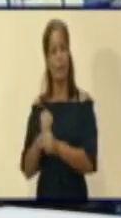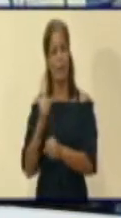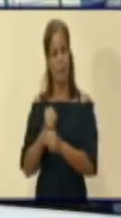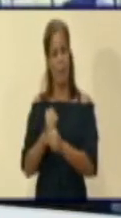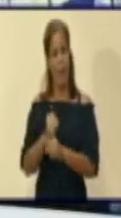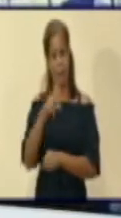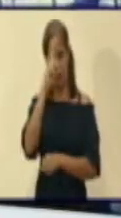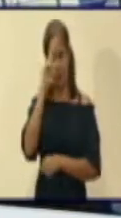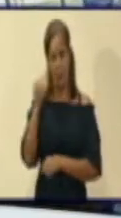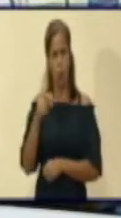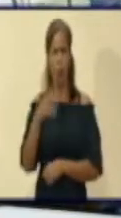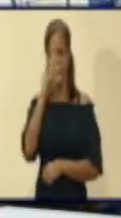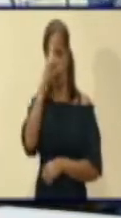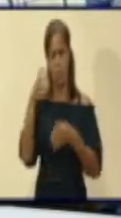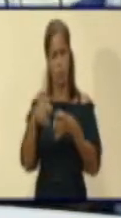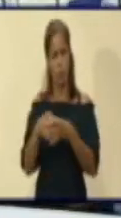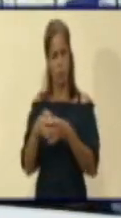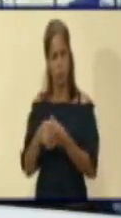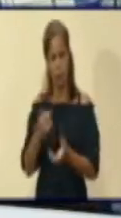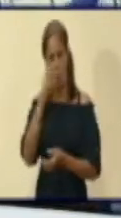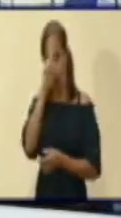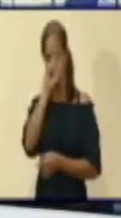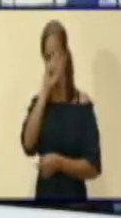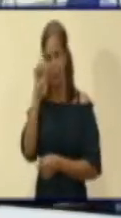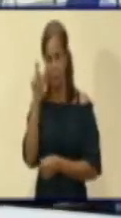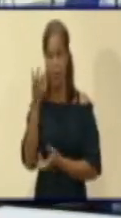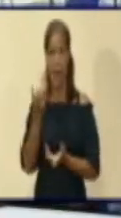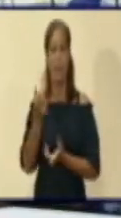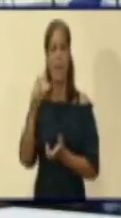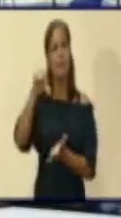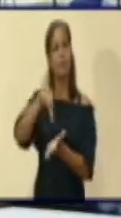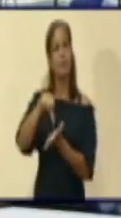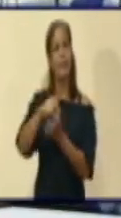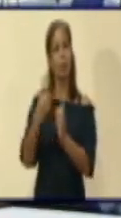en un policlínico, en una dirección municipal, en un centro de aislamiento.